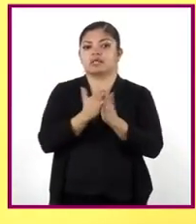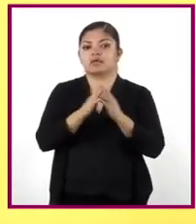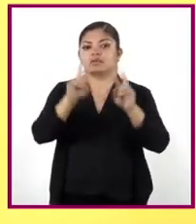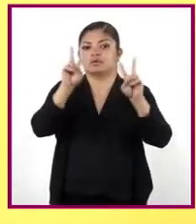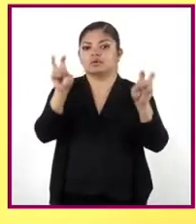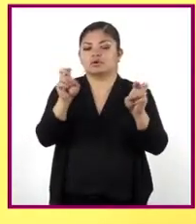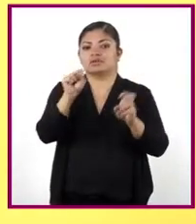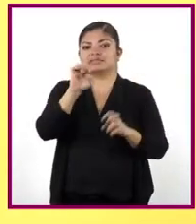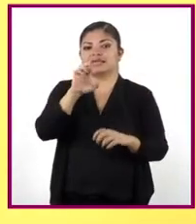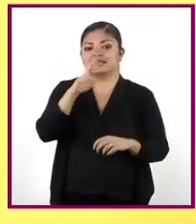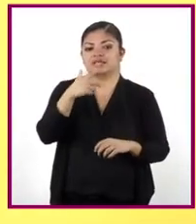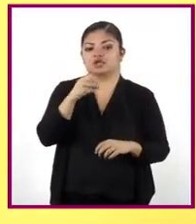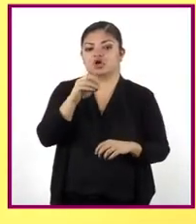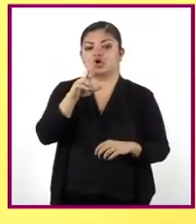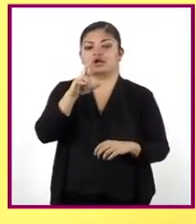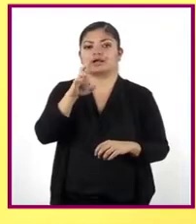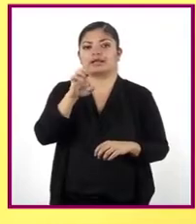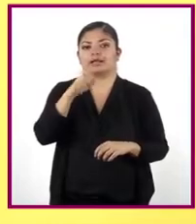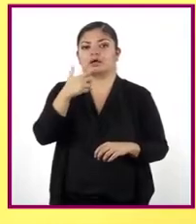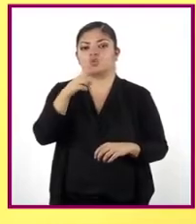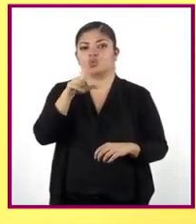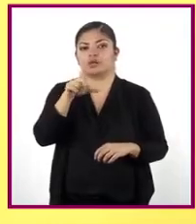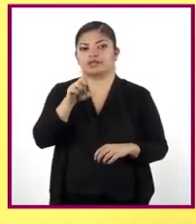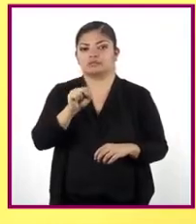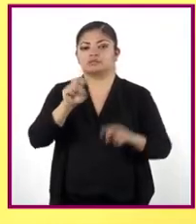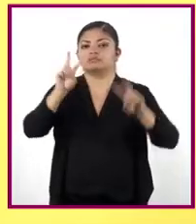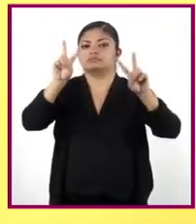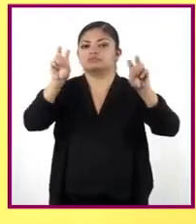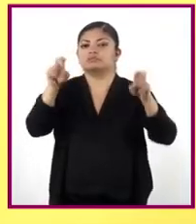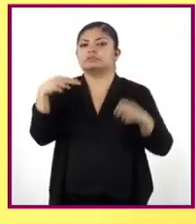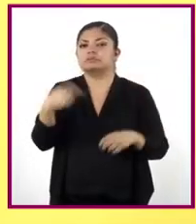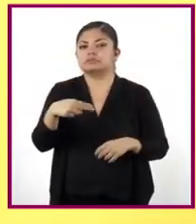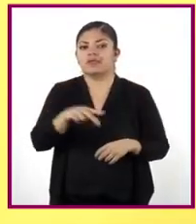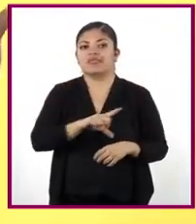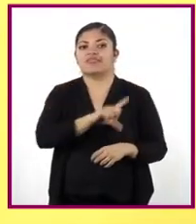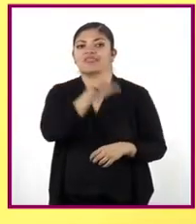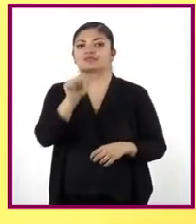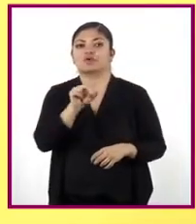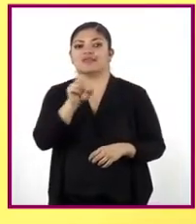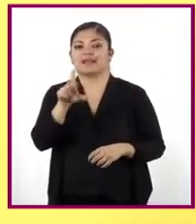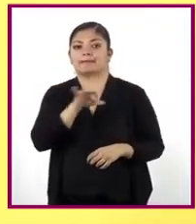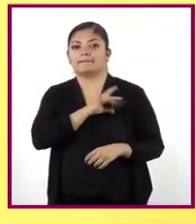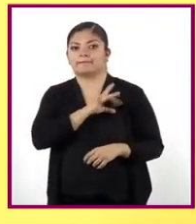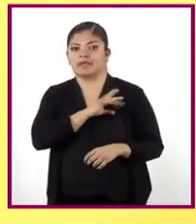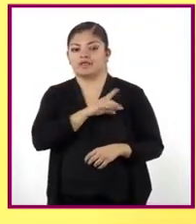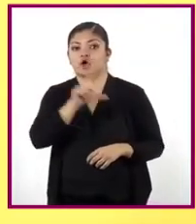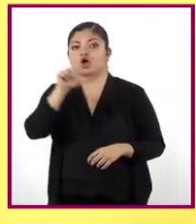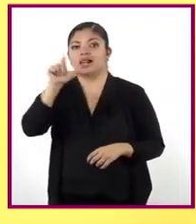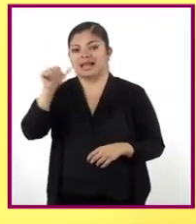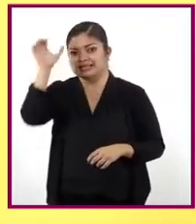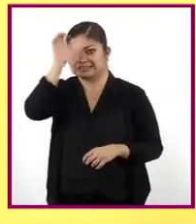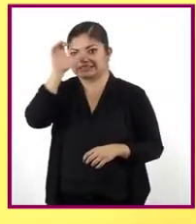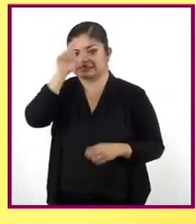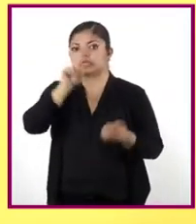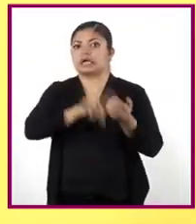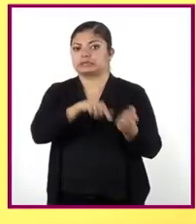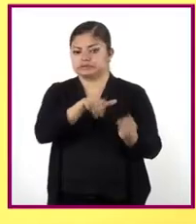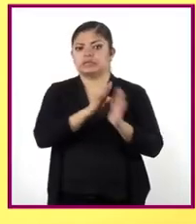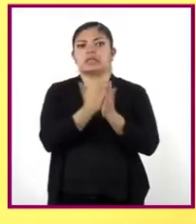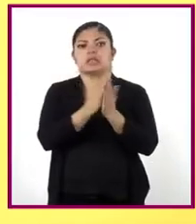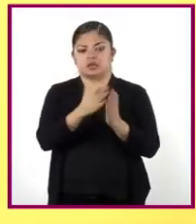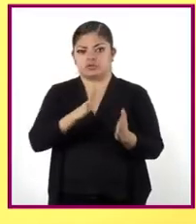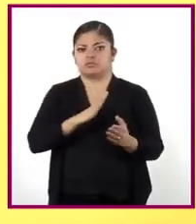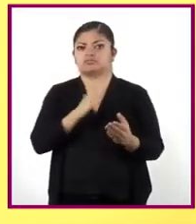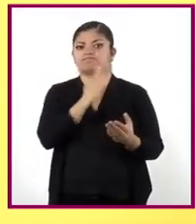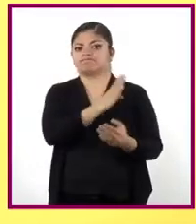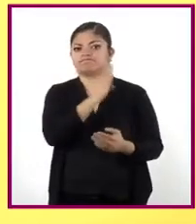físico Sergio de Régules, titulado Después del miedo, la ciencia, el cual forma parte del acervo de los libros del